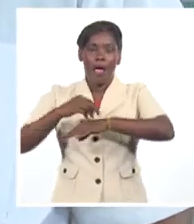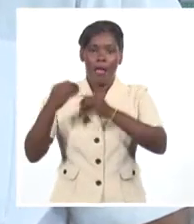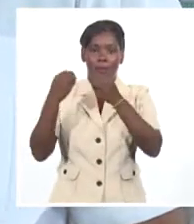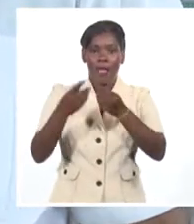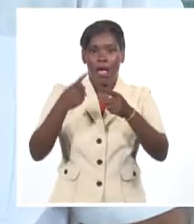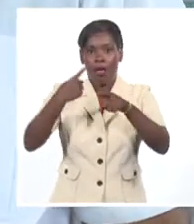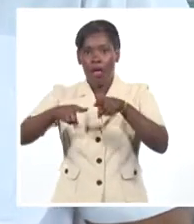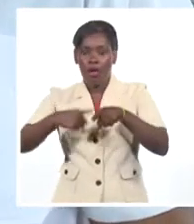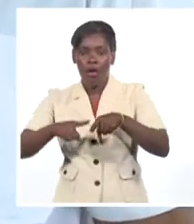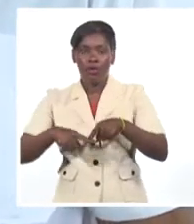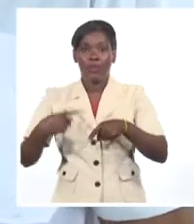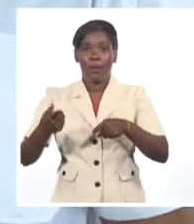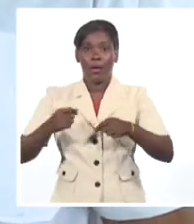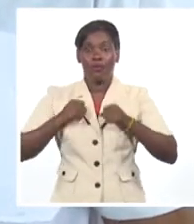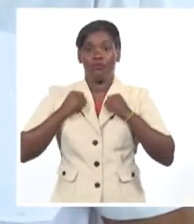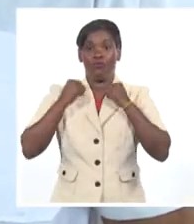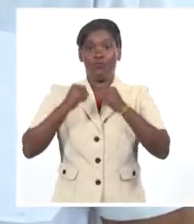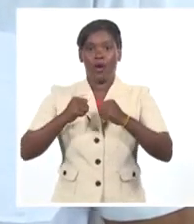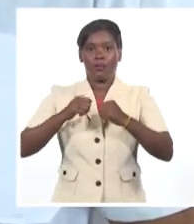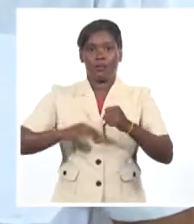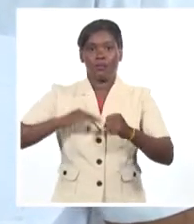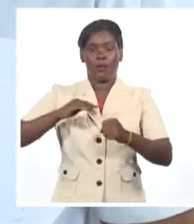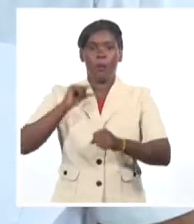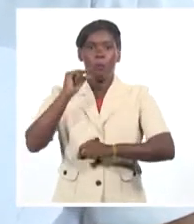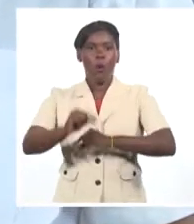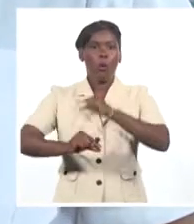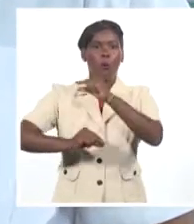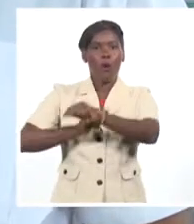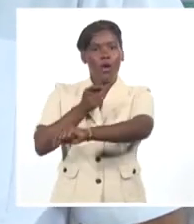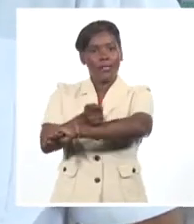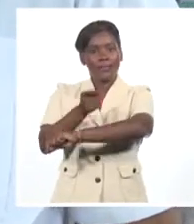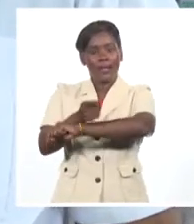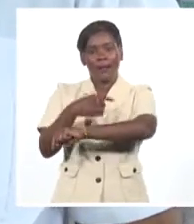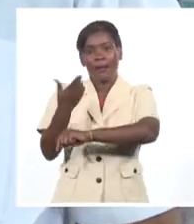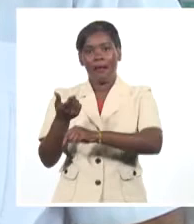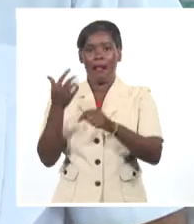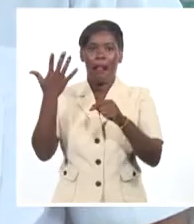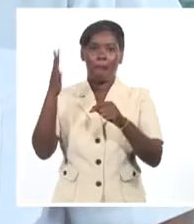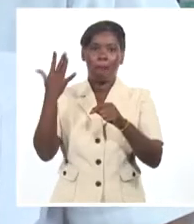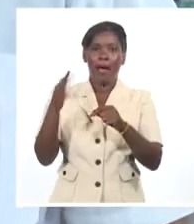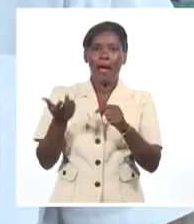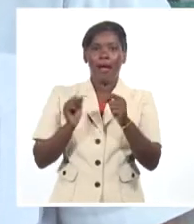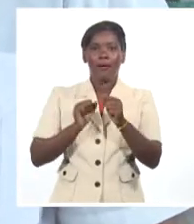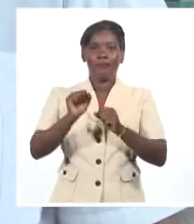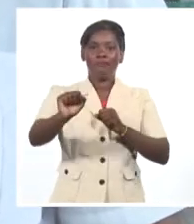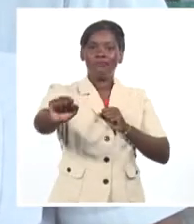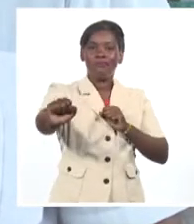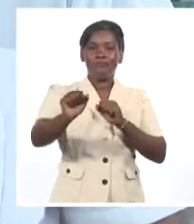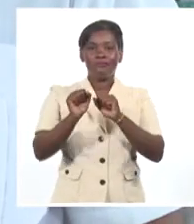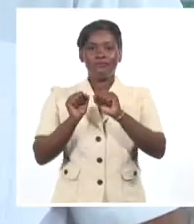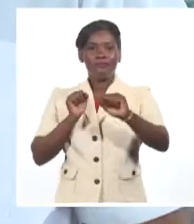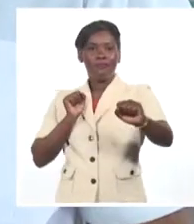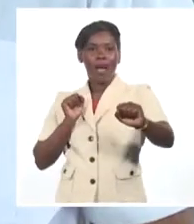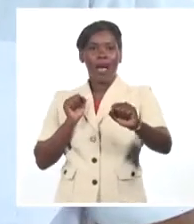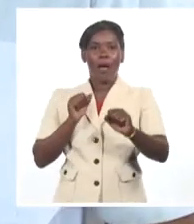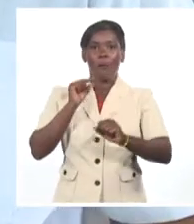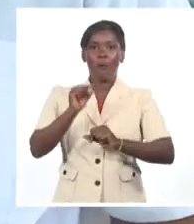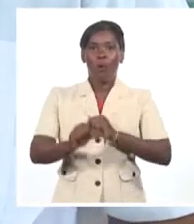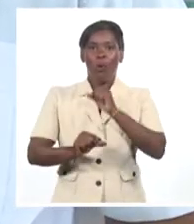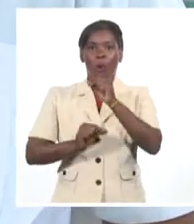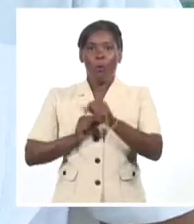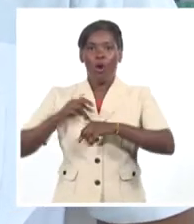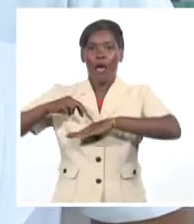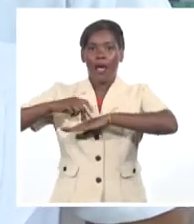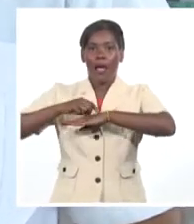física, le fuimos enseñando a realizar los movimientos, le hicimos correcciones de la postura, el equilibrio, le hicimos